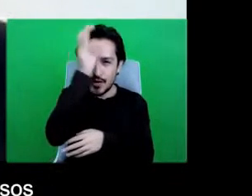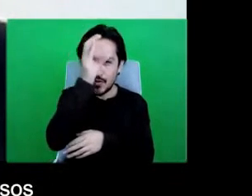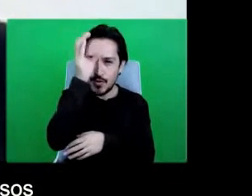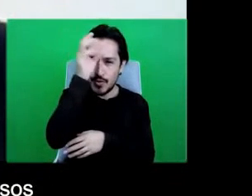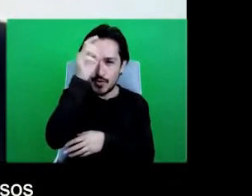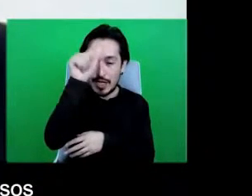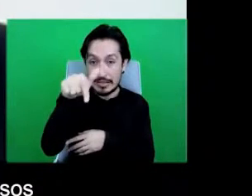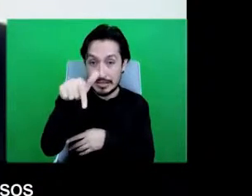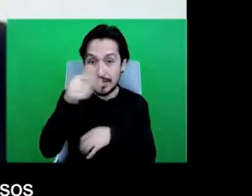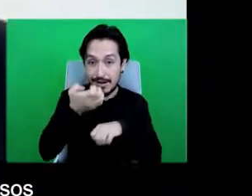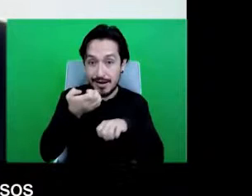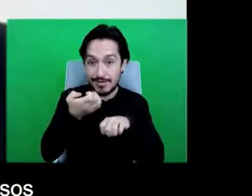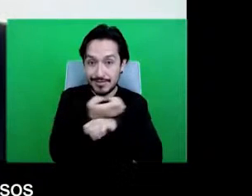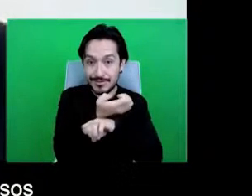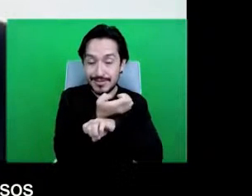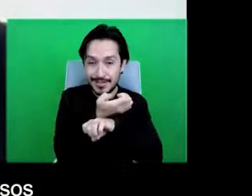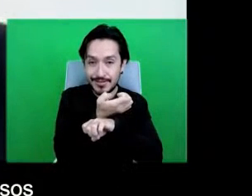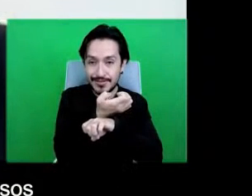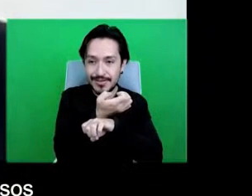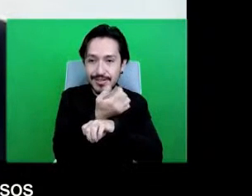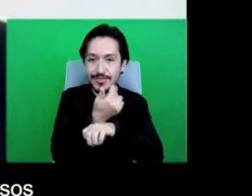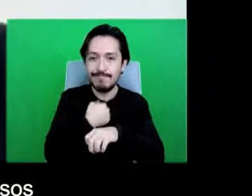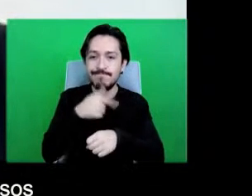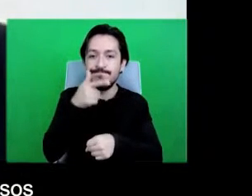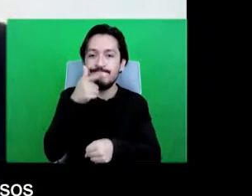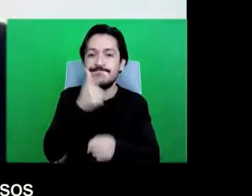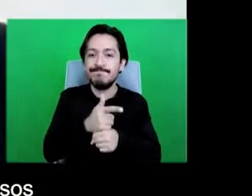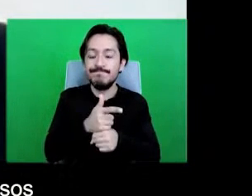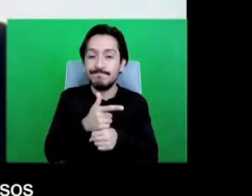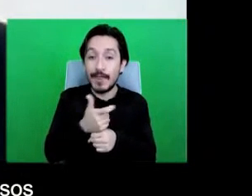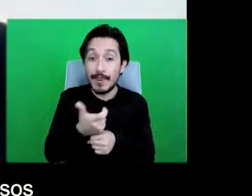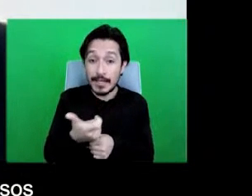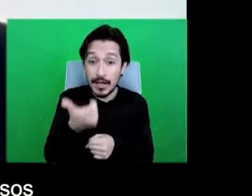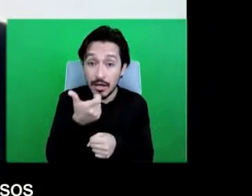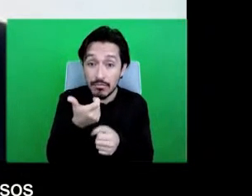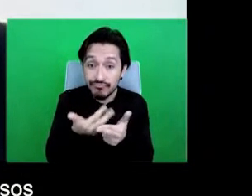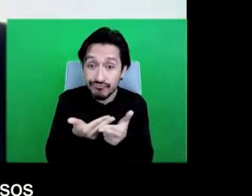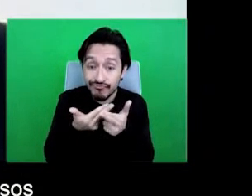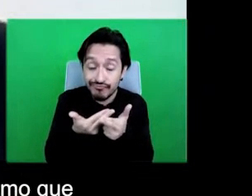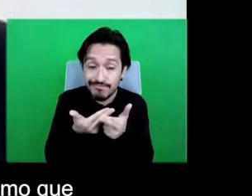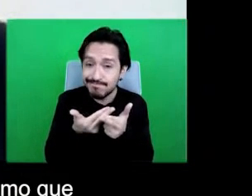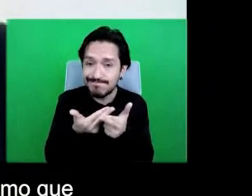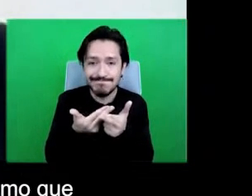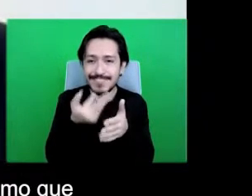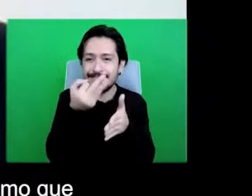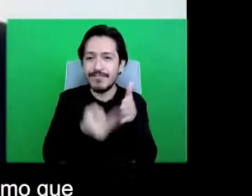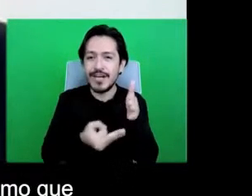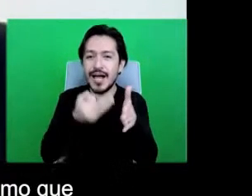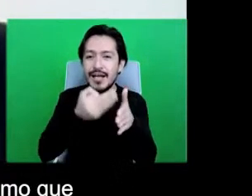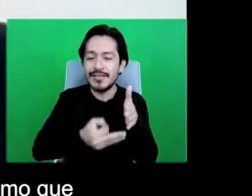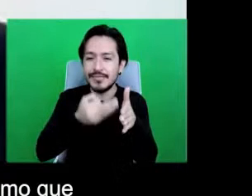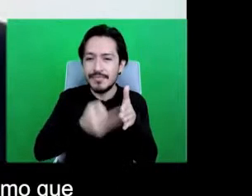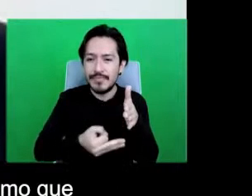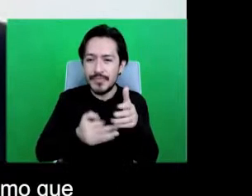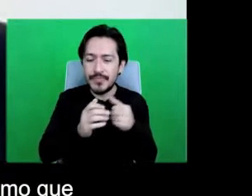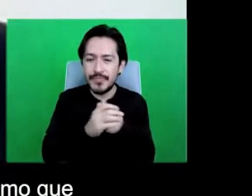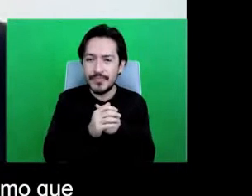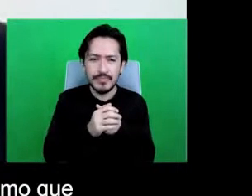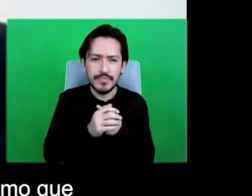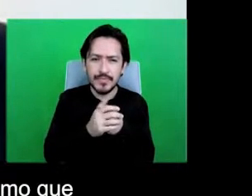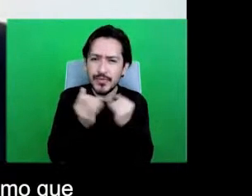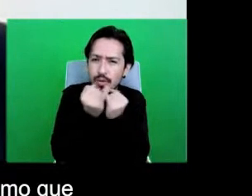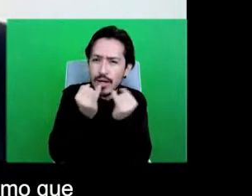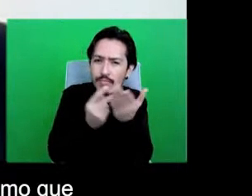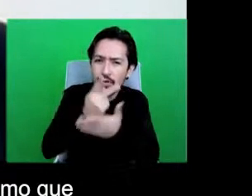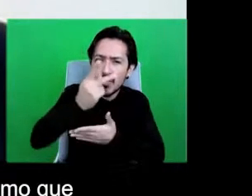ahí vimos cómo hay carencia de recursos, carencia de empatía a proyectos tanto municipales como de la